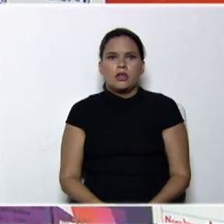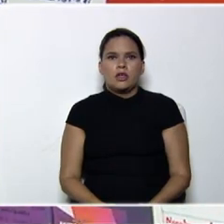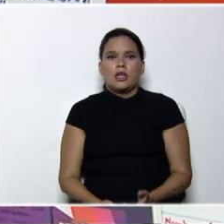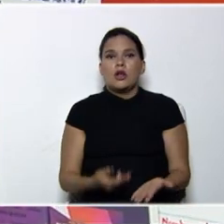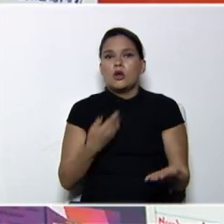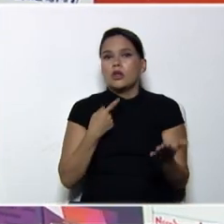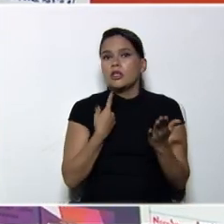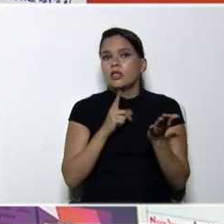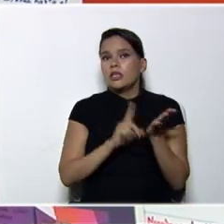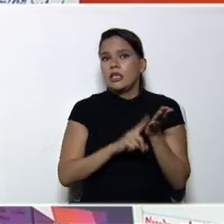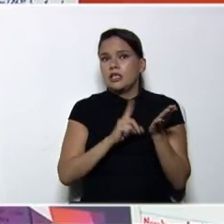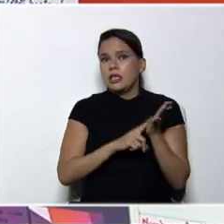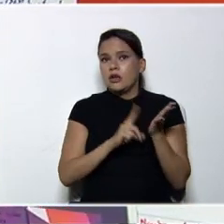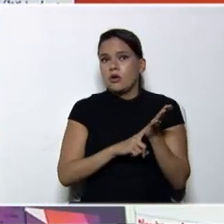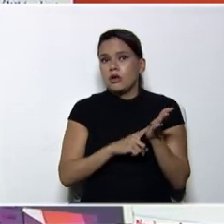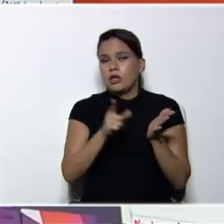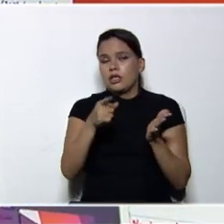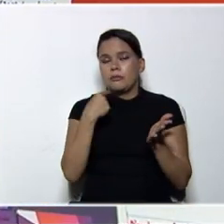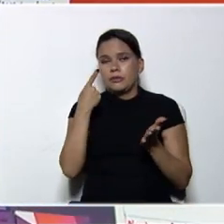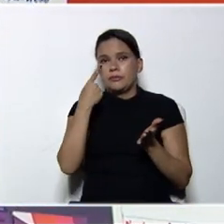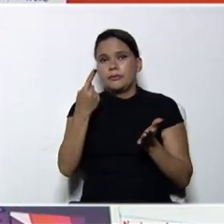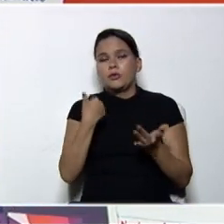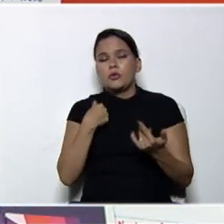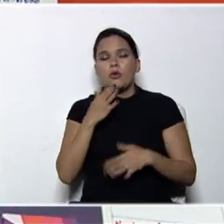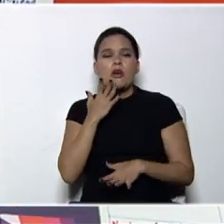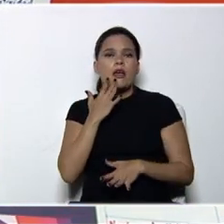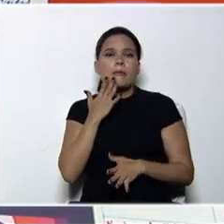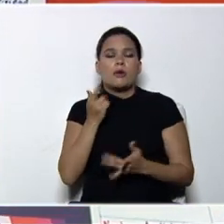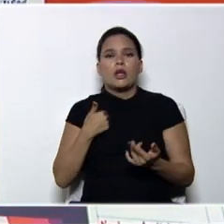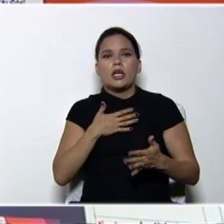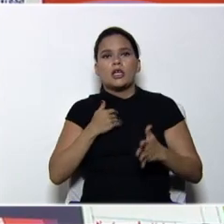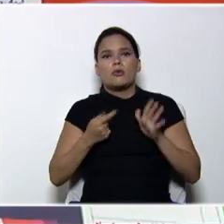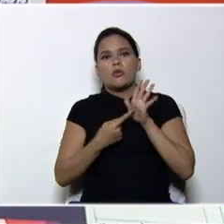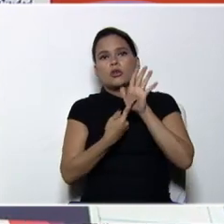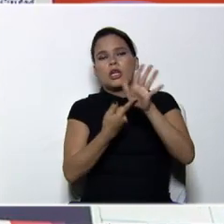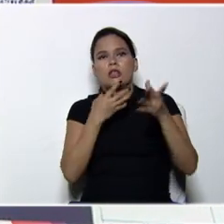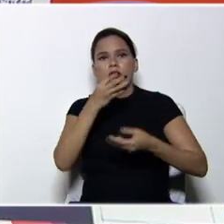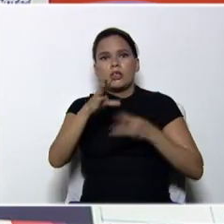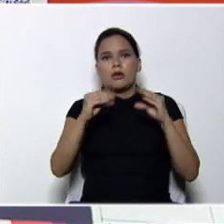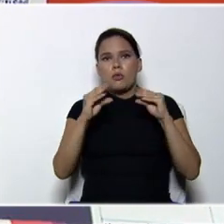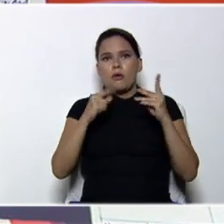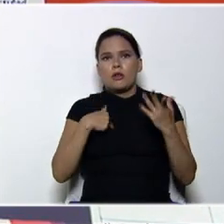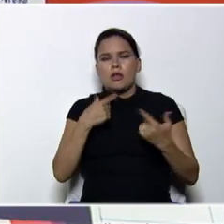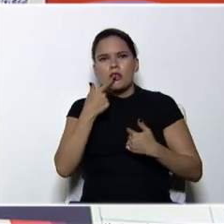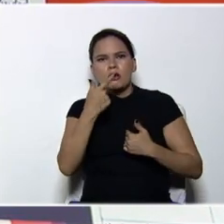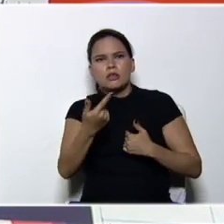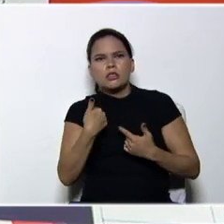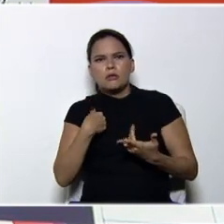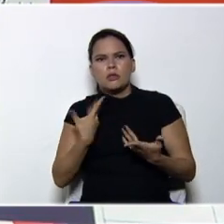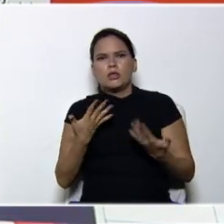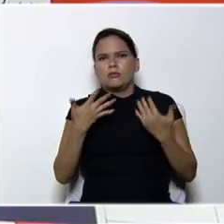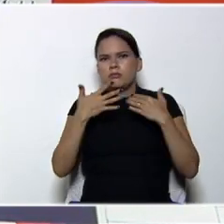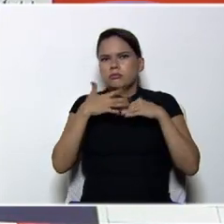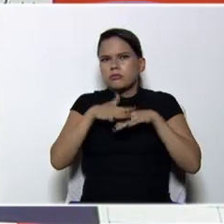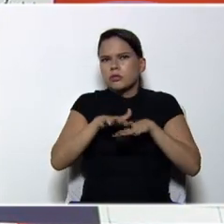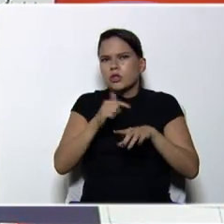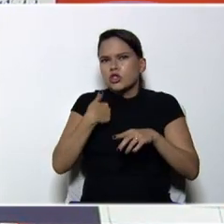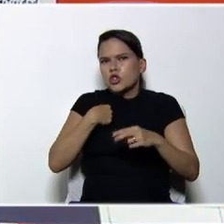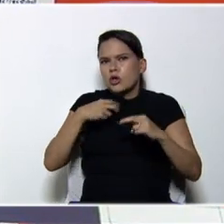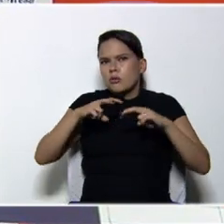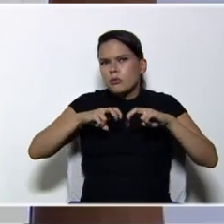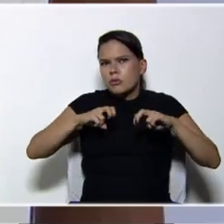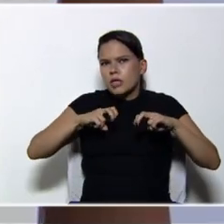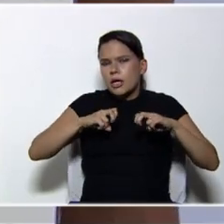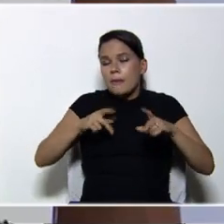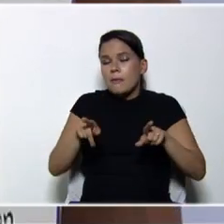viendo esto. Fíjense que con esto es un ejemplo que les quiero mostrar de lo que estamos hablando. Es decir, me estoy involucrando yo como investigador,